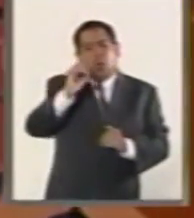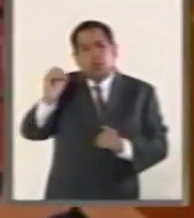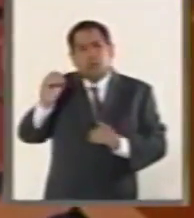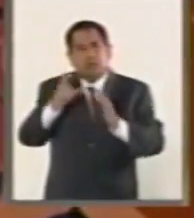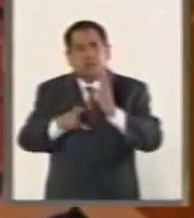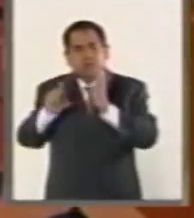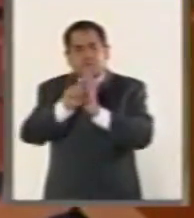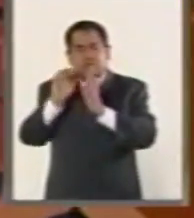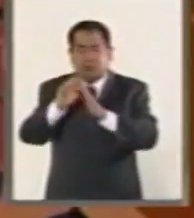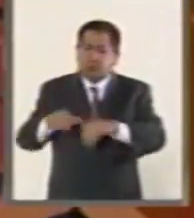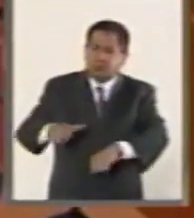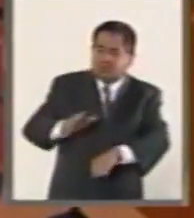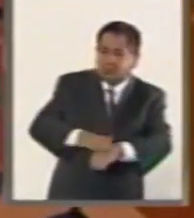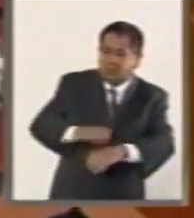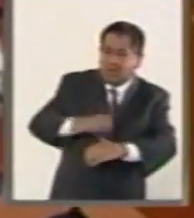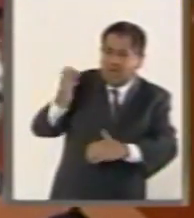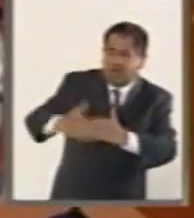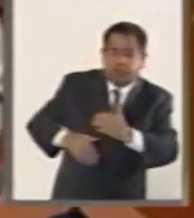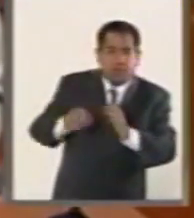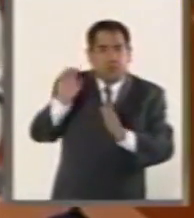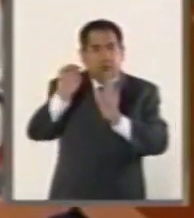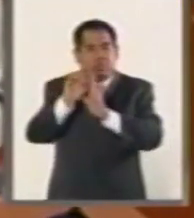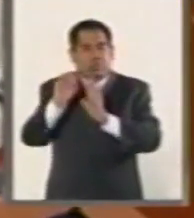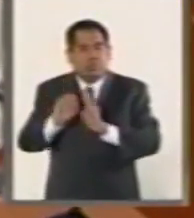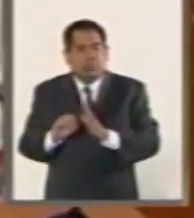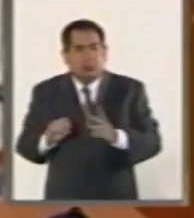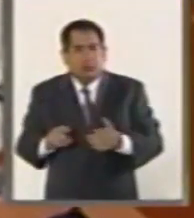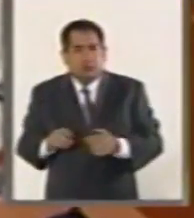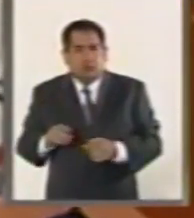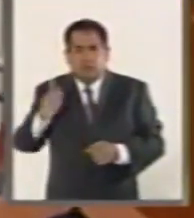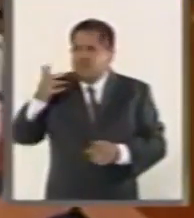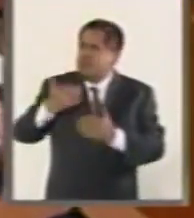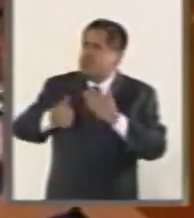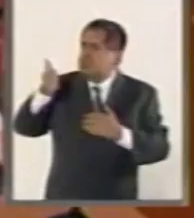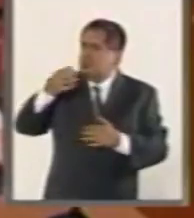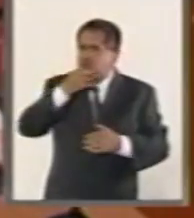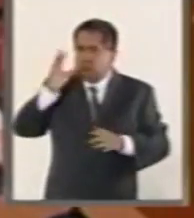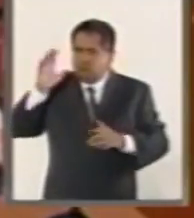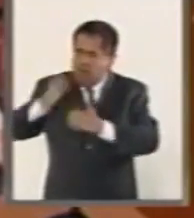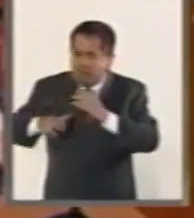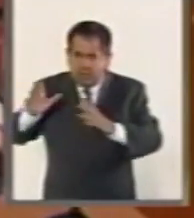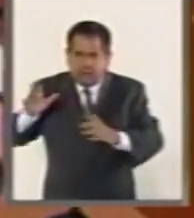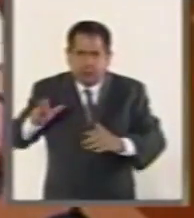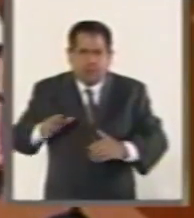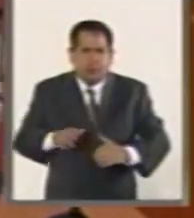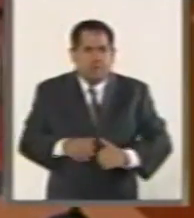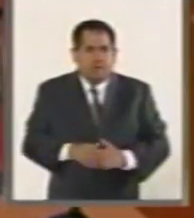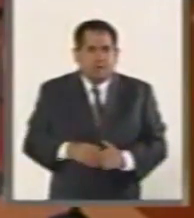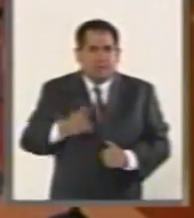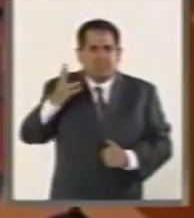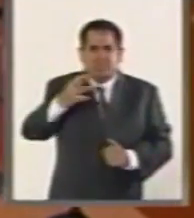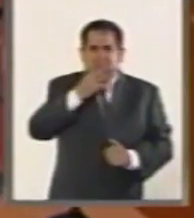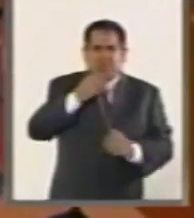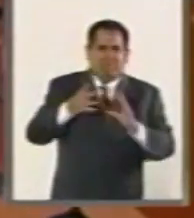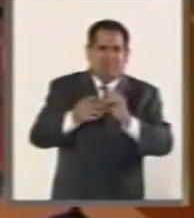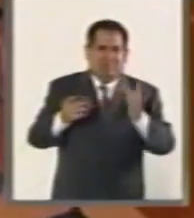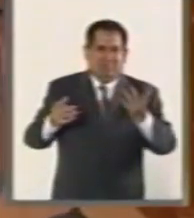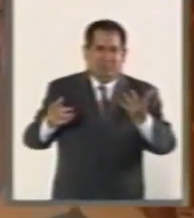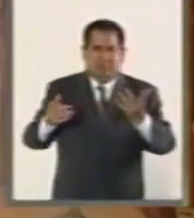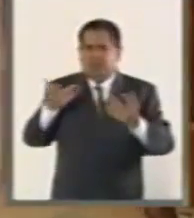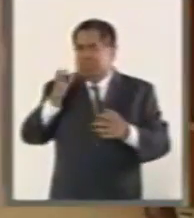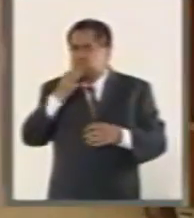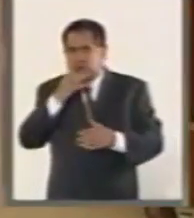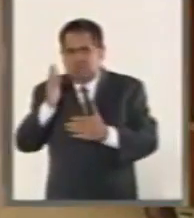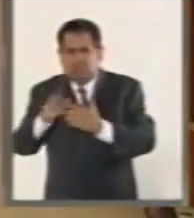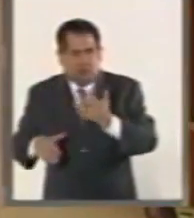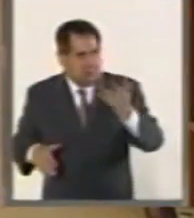vehículos... Senador, le pedíamos de favor que pudiera concluir. Son 6 segundos los que... Voy a terminar. 3 minutos eran, llevo a 10 segundos de más, no